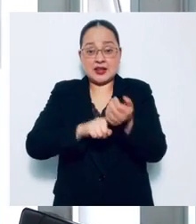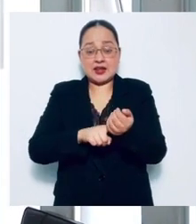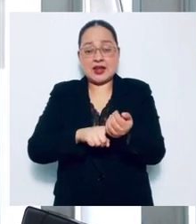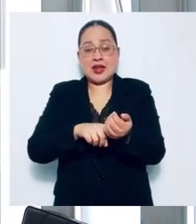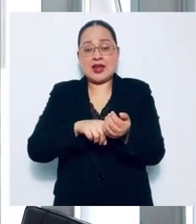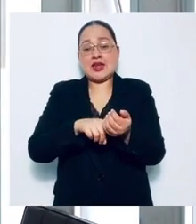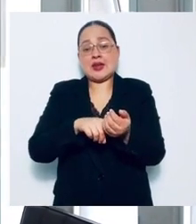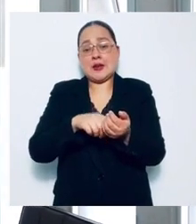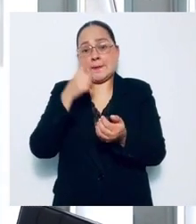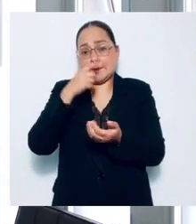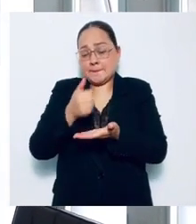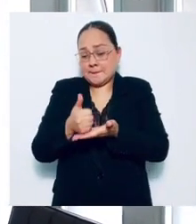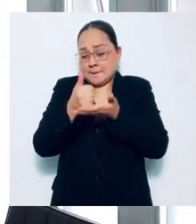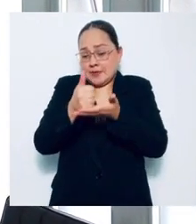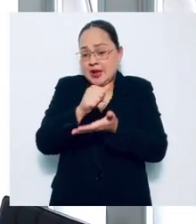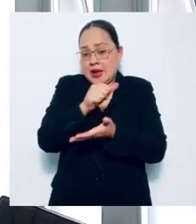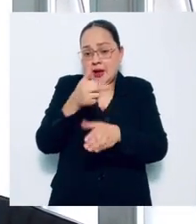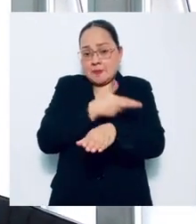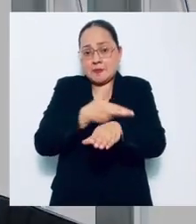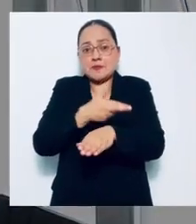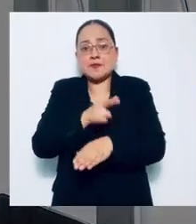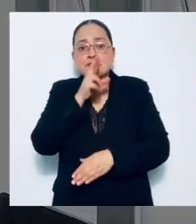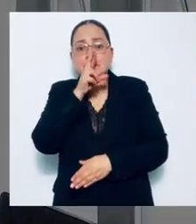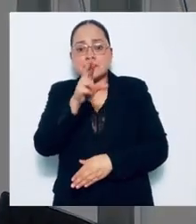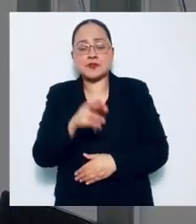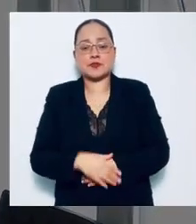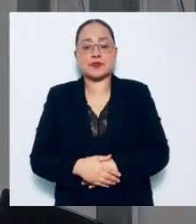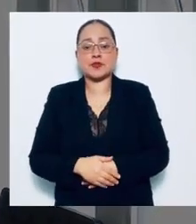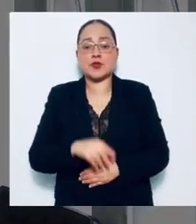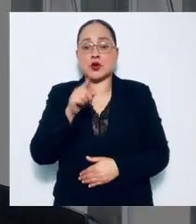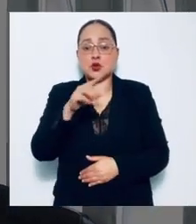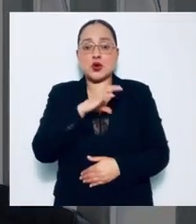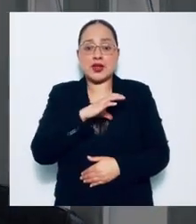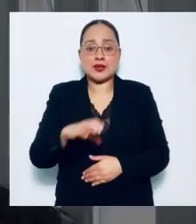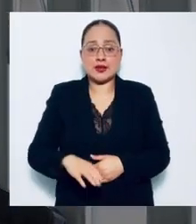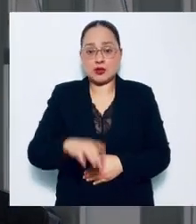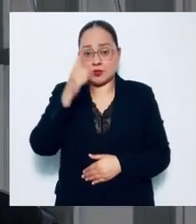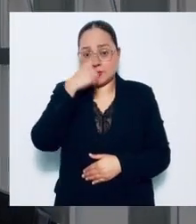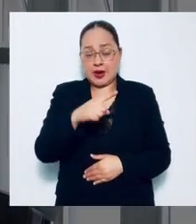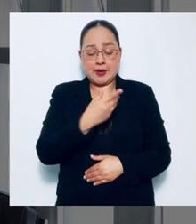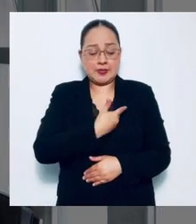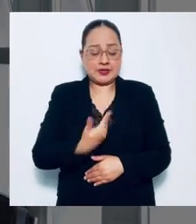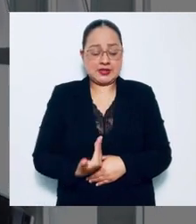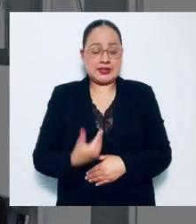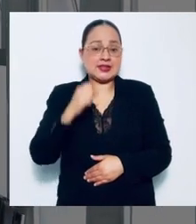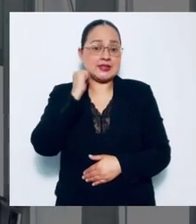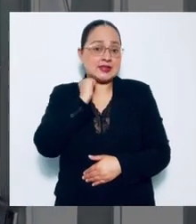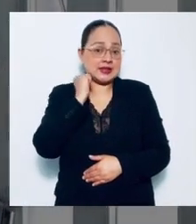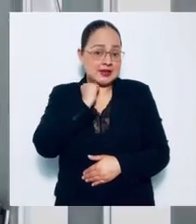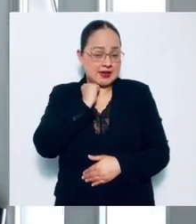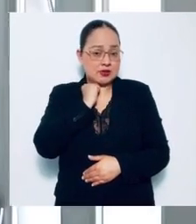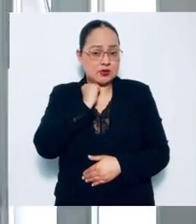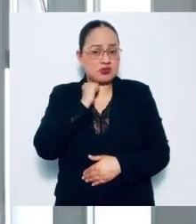esencia para las soluciones. Fuiste candidato para ser presidente del Senado. ¿Por qué ya no se logró?